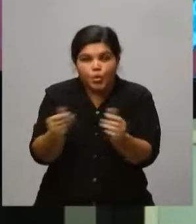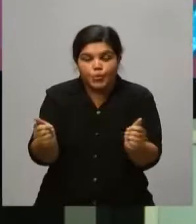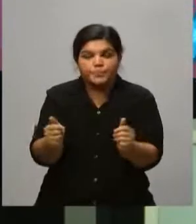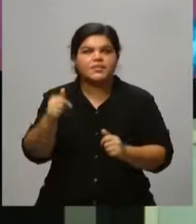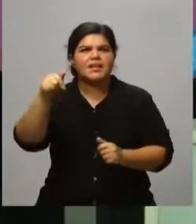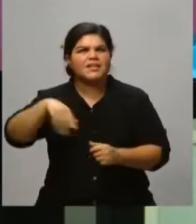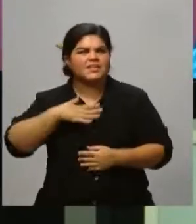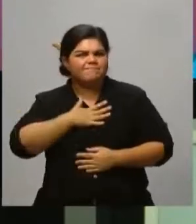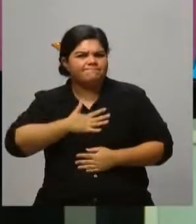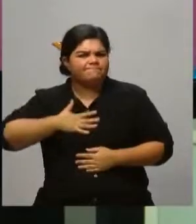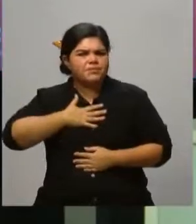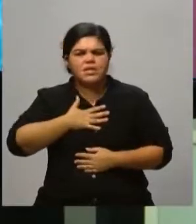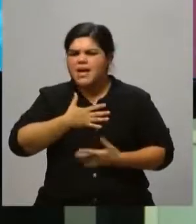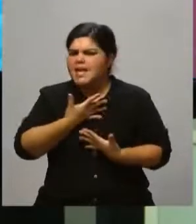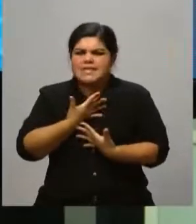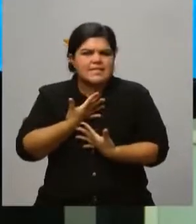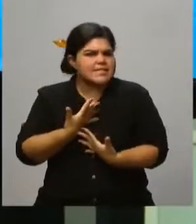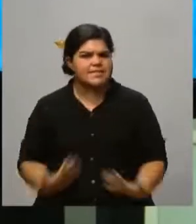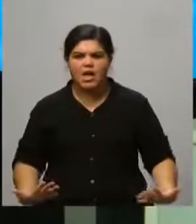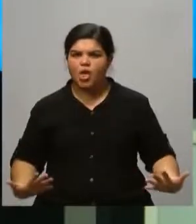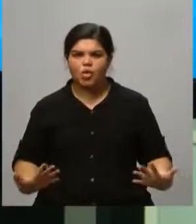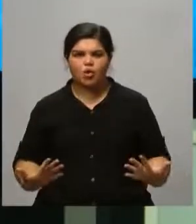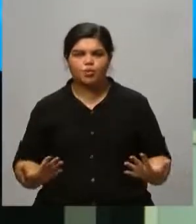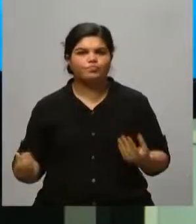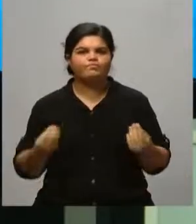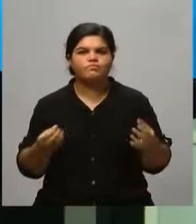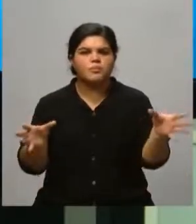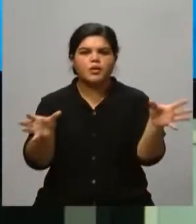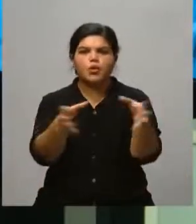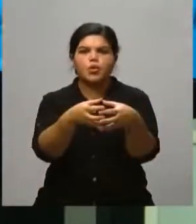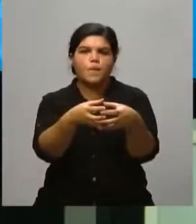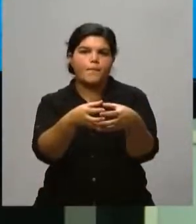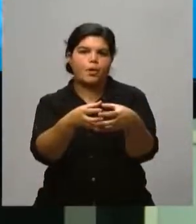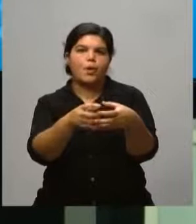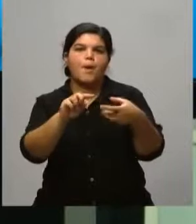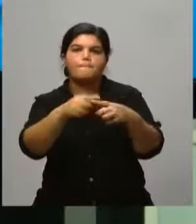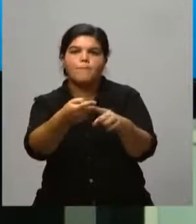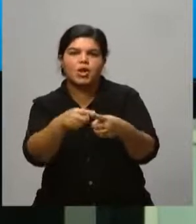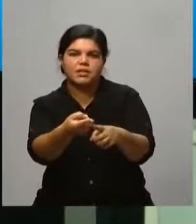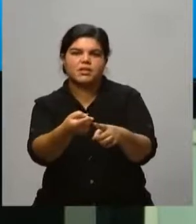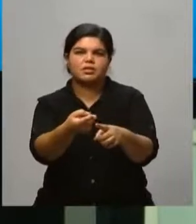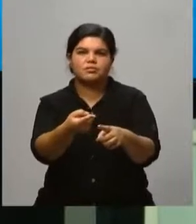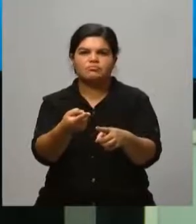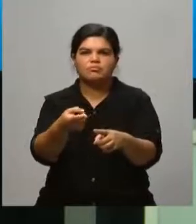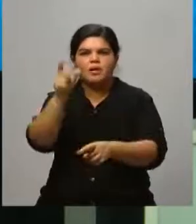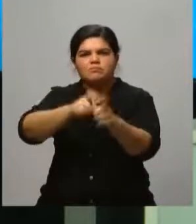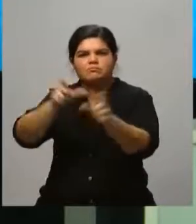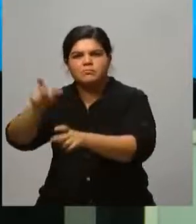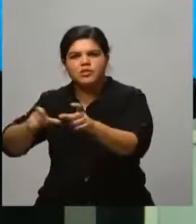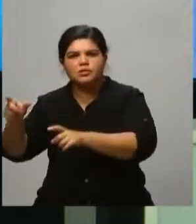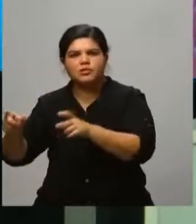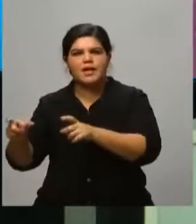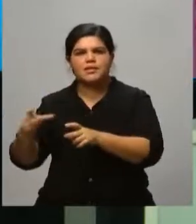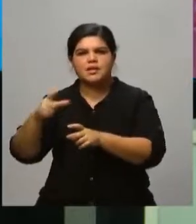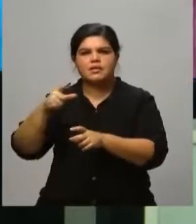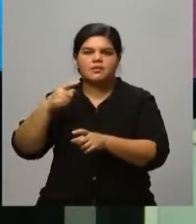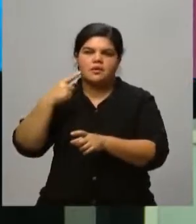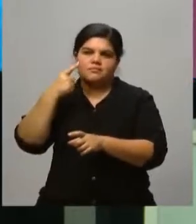es de un hartazgo muy importante de la clase política por parte de los ciudadanos y de las ciudadanas. Y esto lo decimos porque las